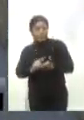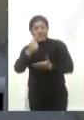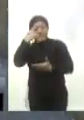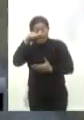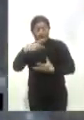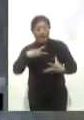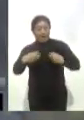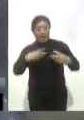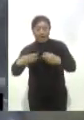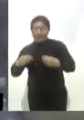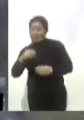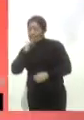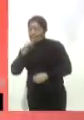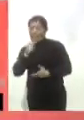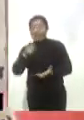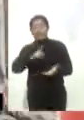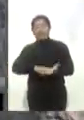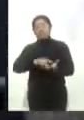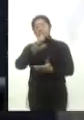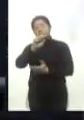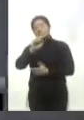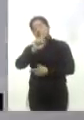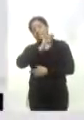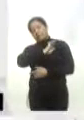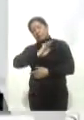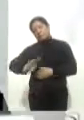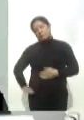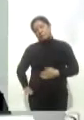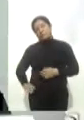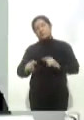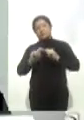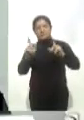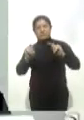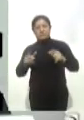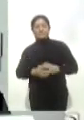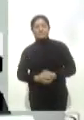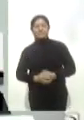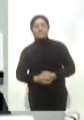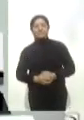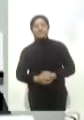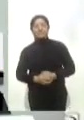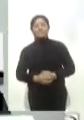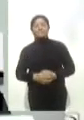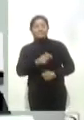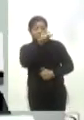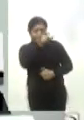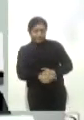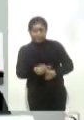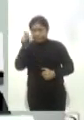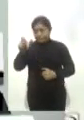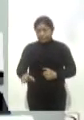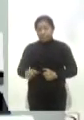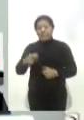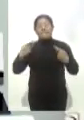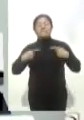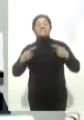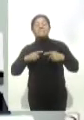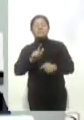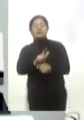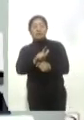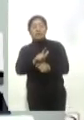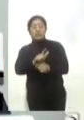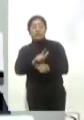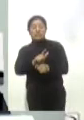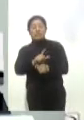contagios al interior de los 60 municipios de la entidad. Las medidas de higiene personal y autocuidado tenemos que reforzarlas con la